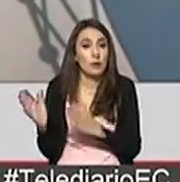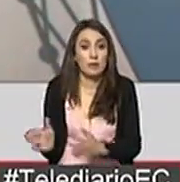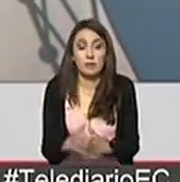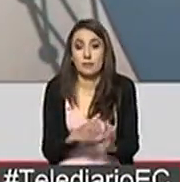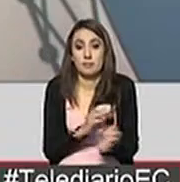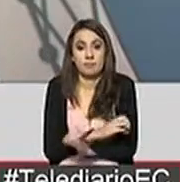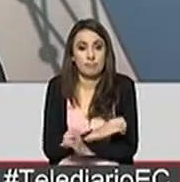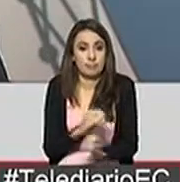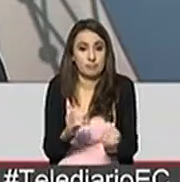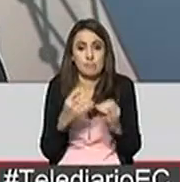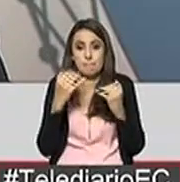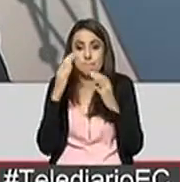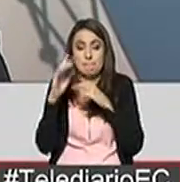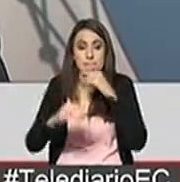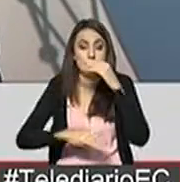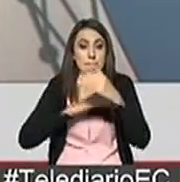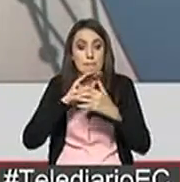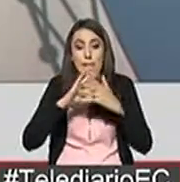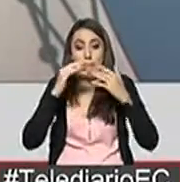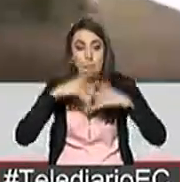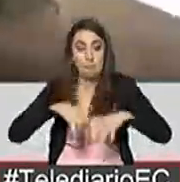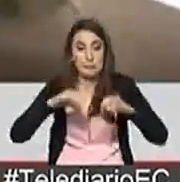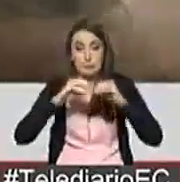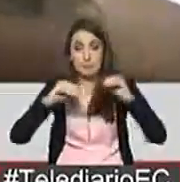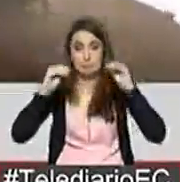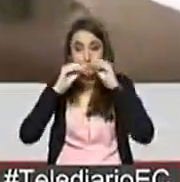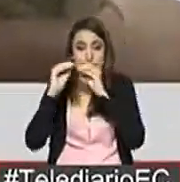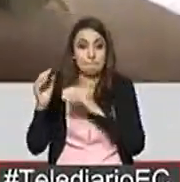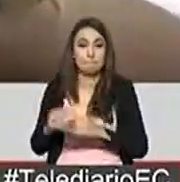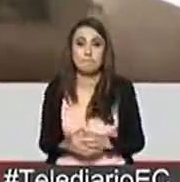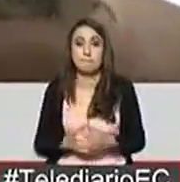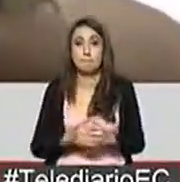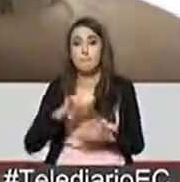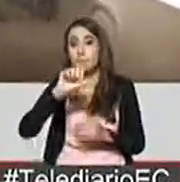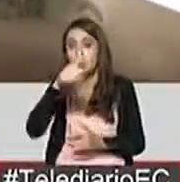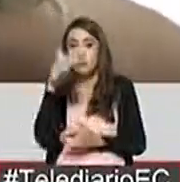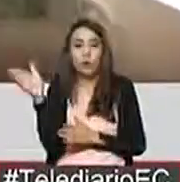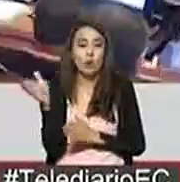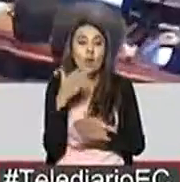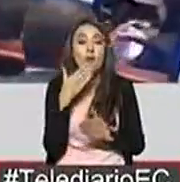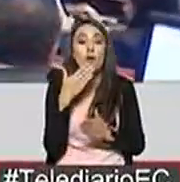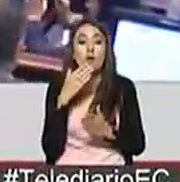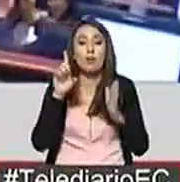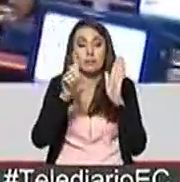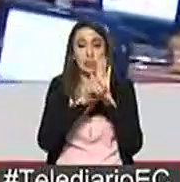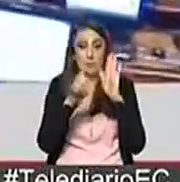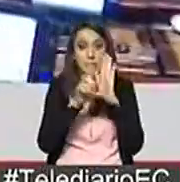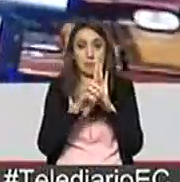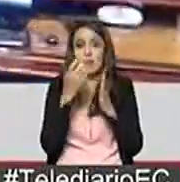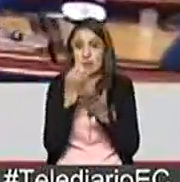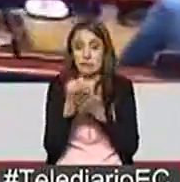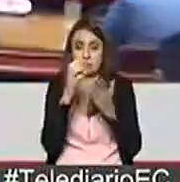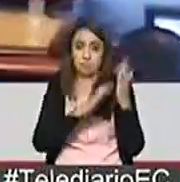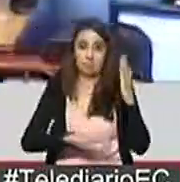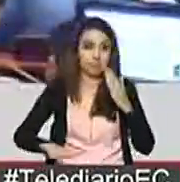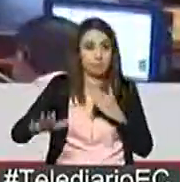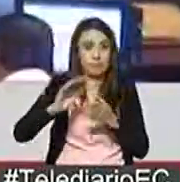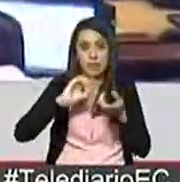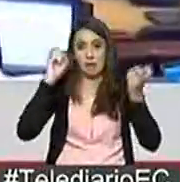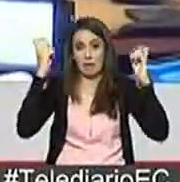económica, entonces se ajusta todo el fondo. Por otro lado, la Ley de Crecimiento Económico que se trata en la Asamblea plantea